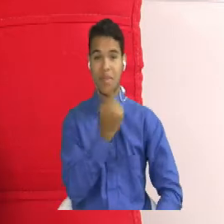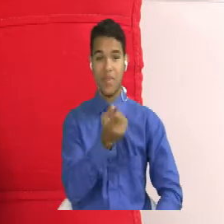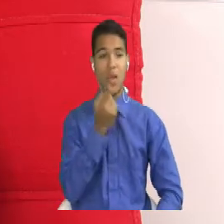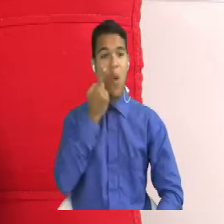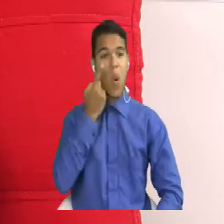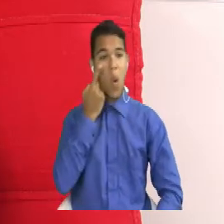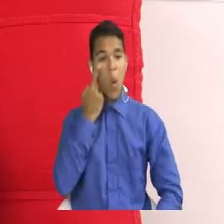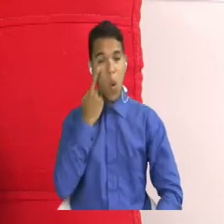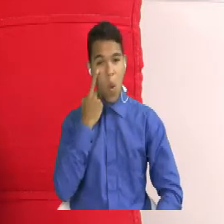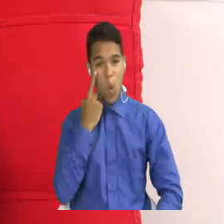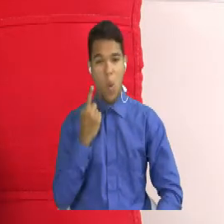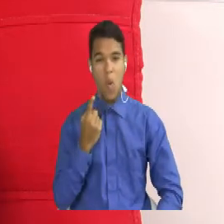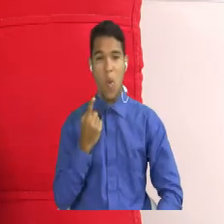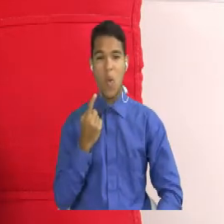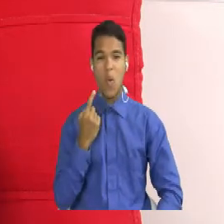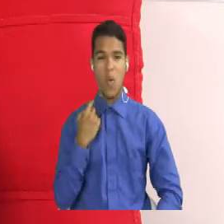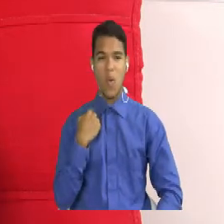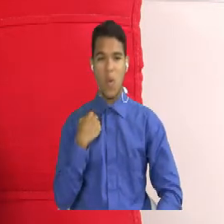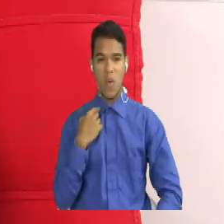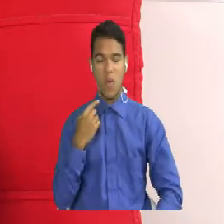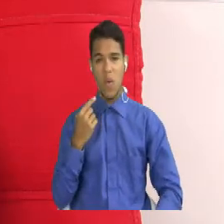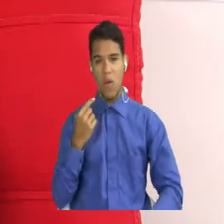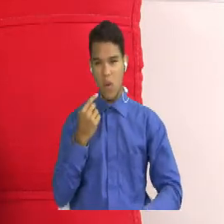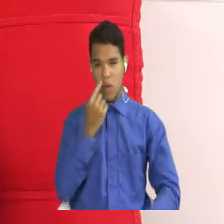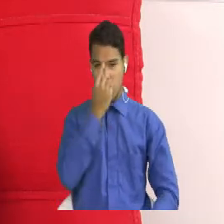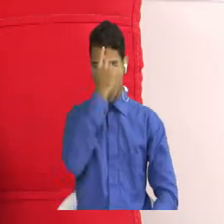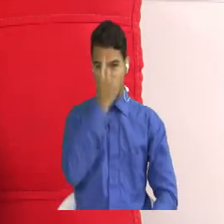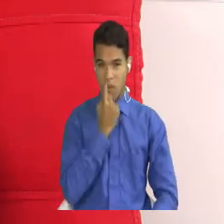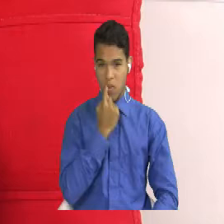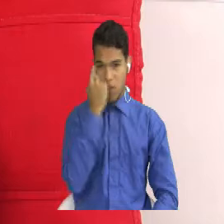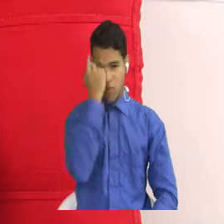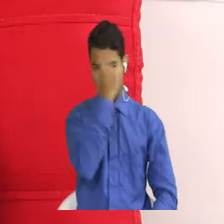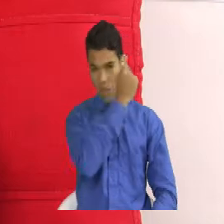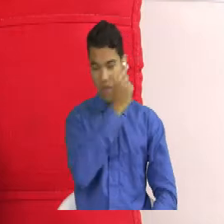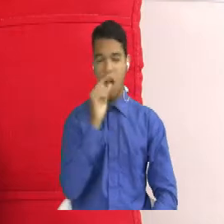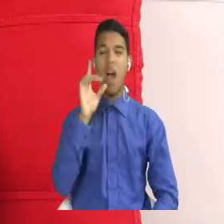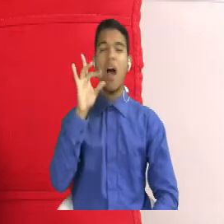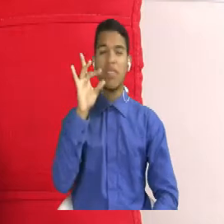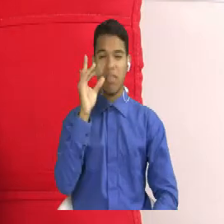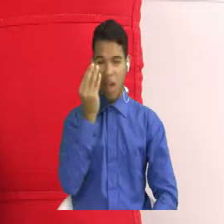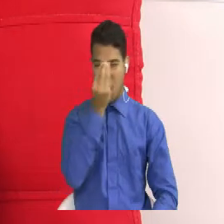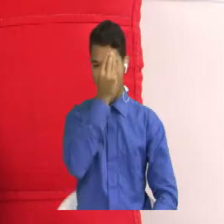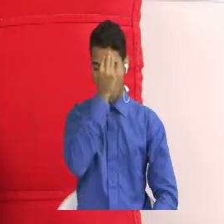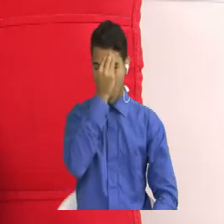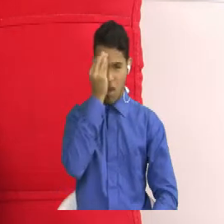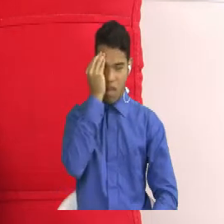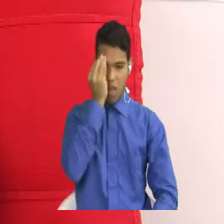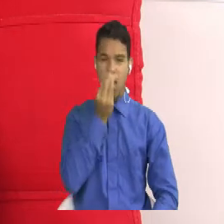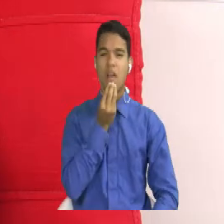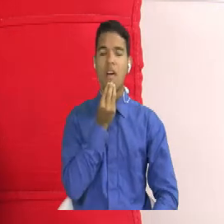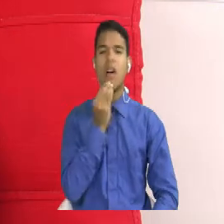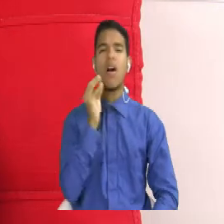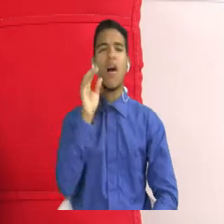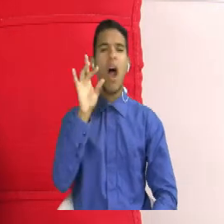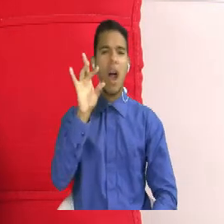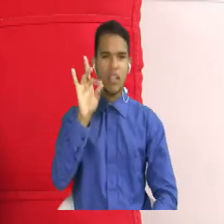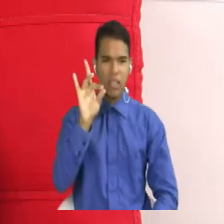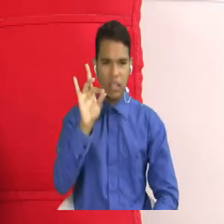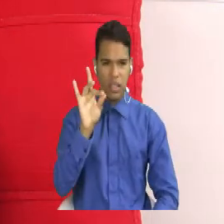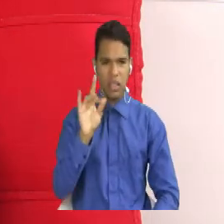aquella que es grasa, piel grasa deshidratada es aquella que es grasosa, pero presenta una complicación que aparte de eso